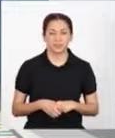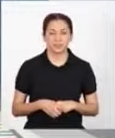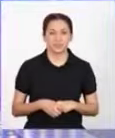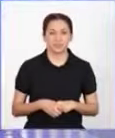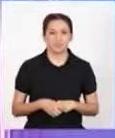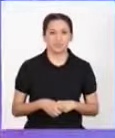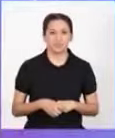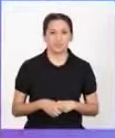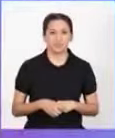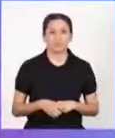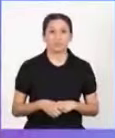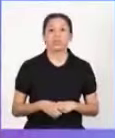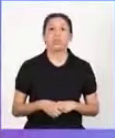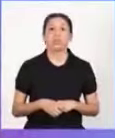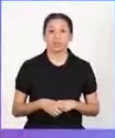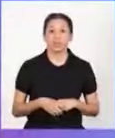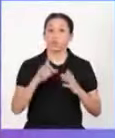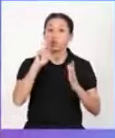¡Mmm!